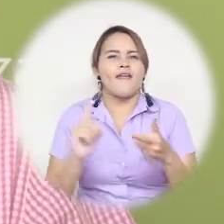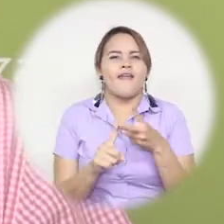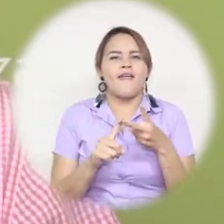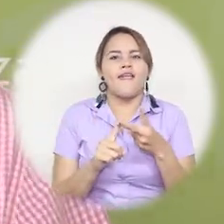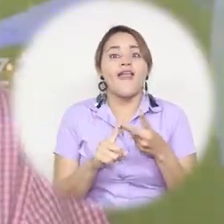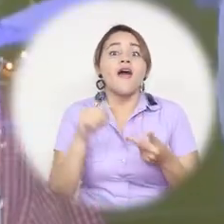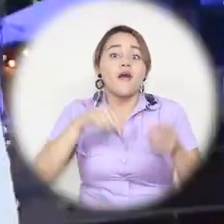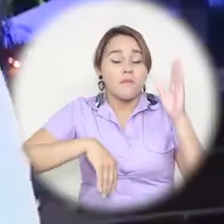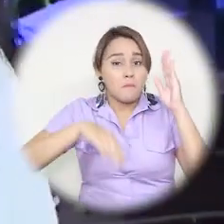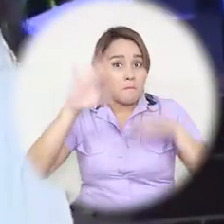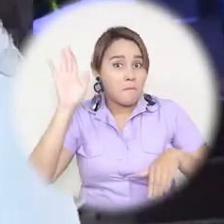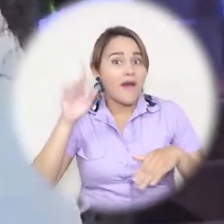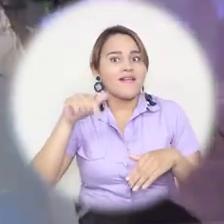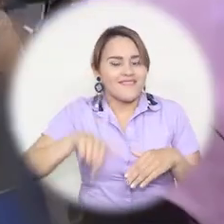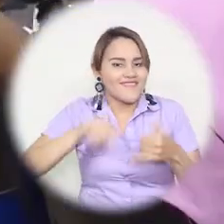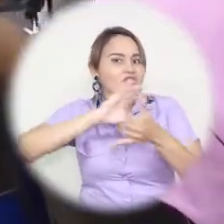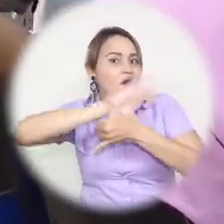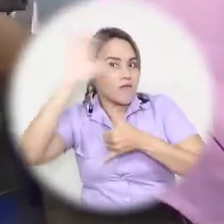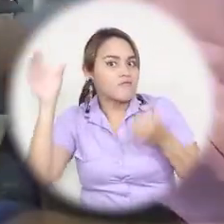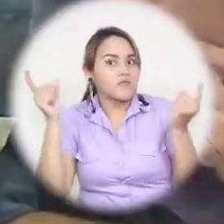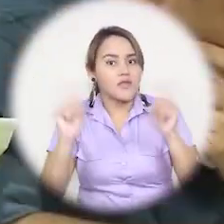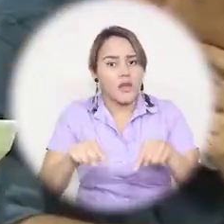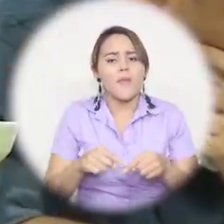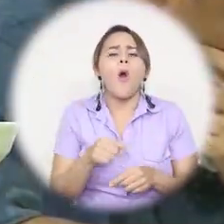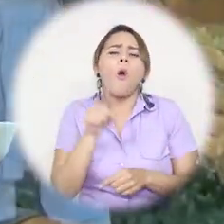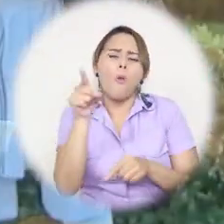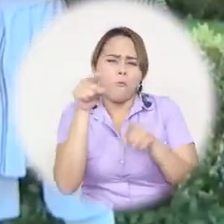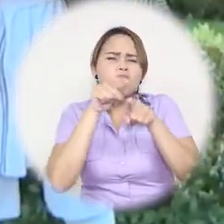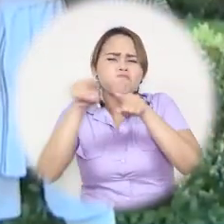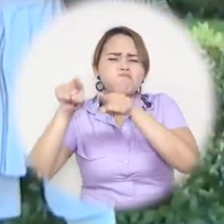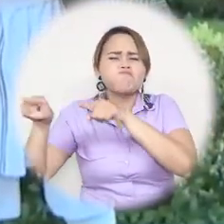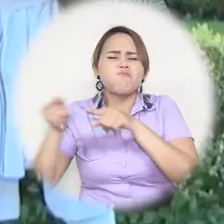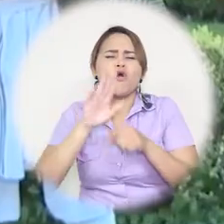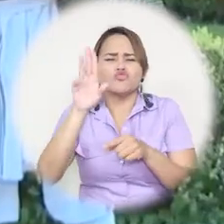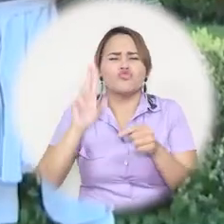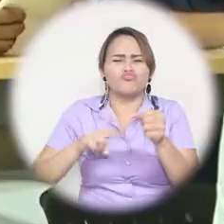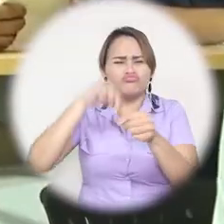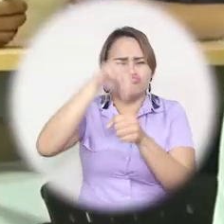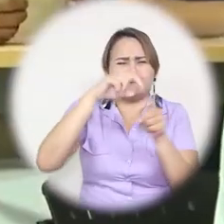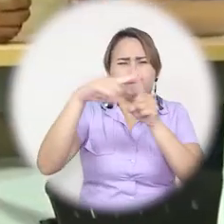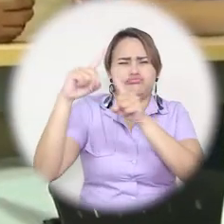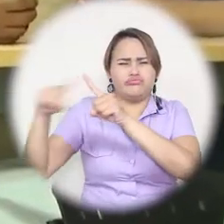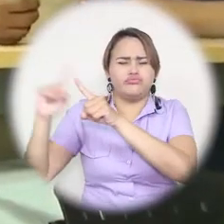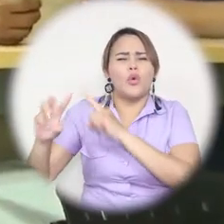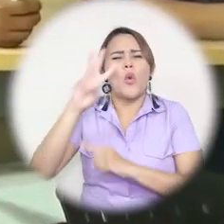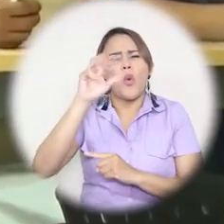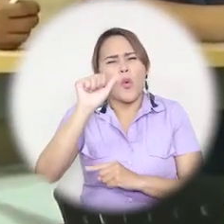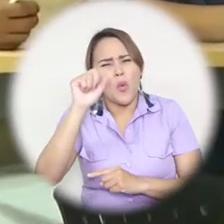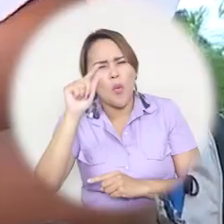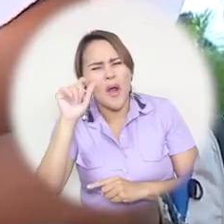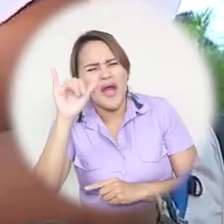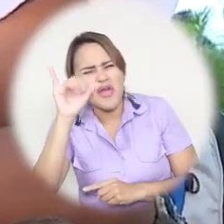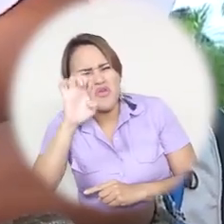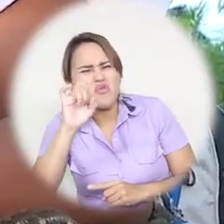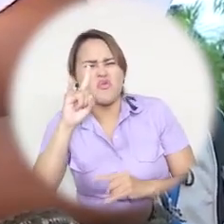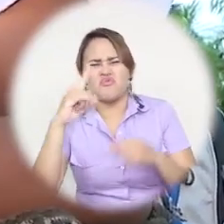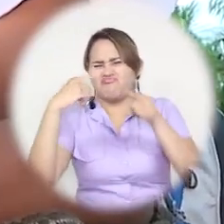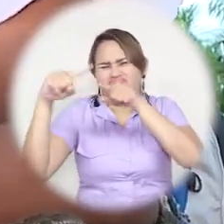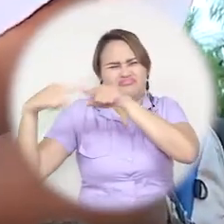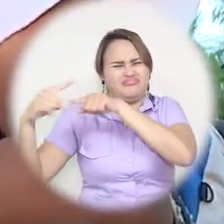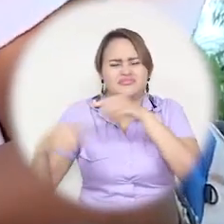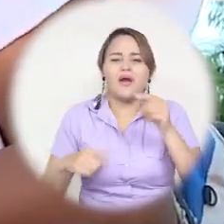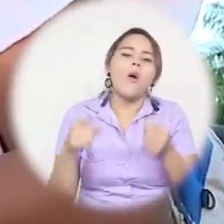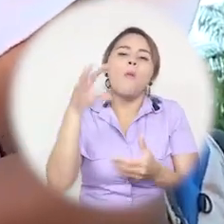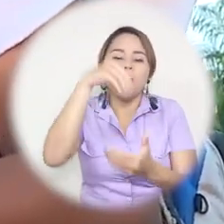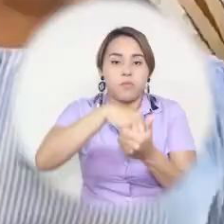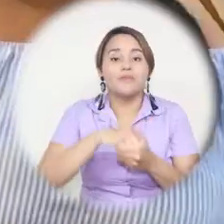incluidos los Zenú, los Yuca, los Chimilas, incluidos los Wayuu. Y es que a pesar de la desfinanciación estructural de la educación